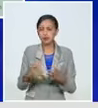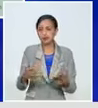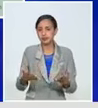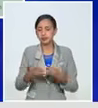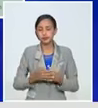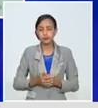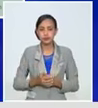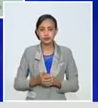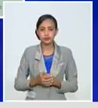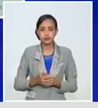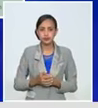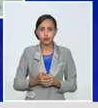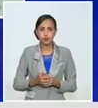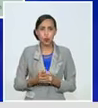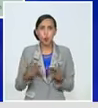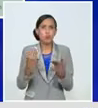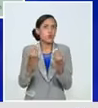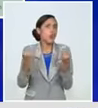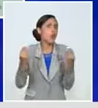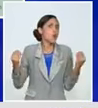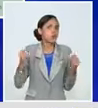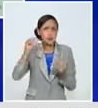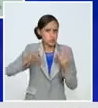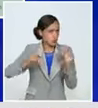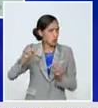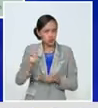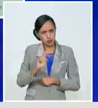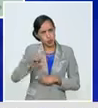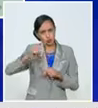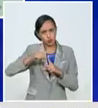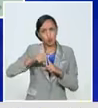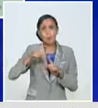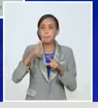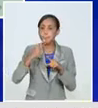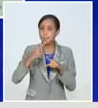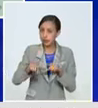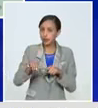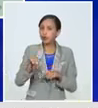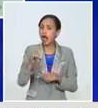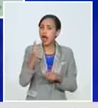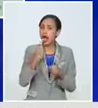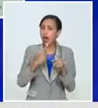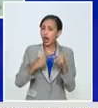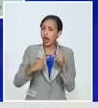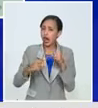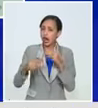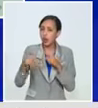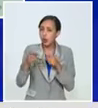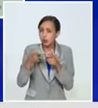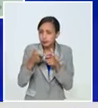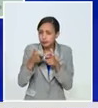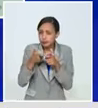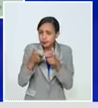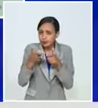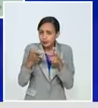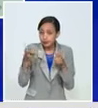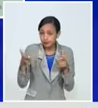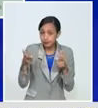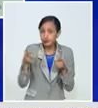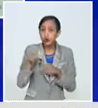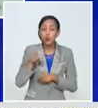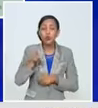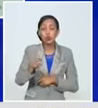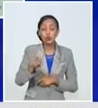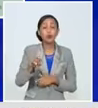aunque no son cifras muy elevadas, pero se ha visto algún incremento en los últimos